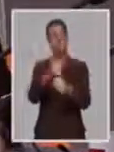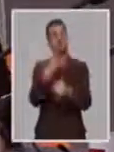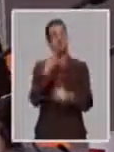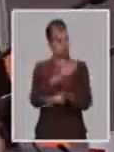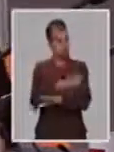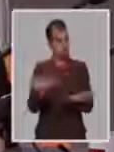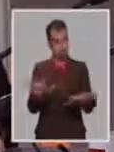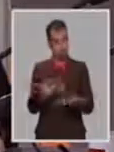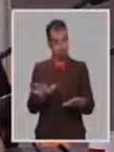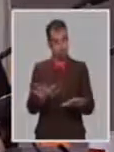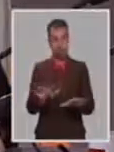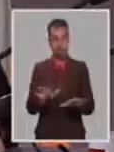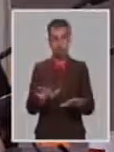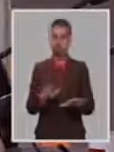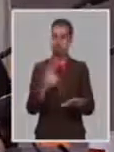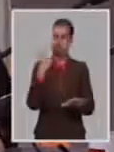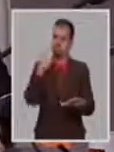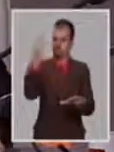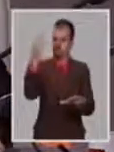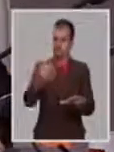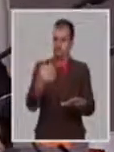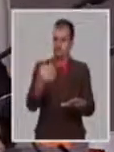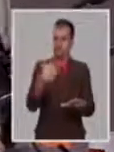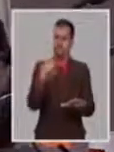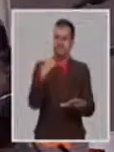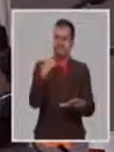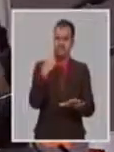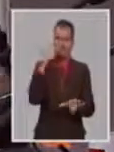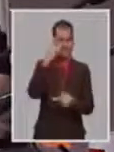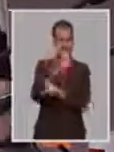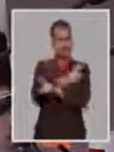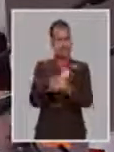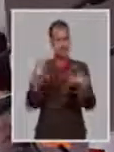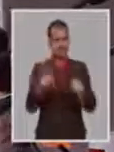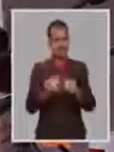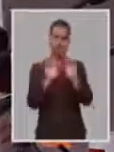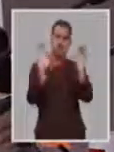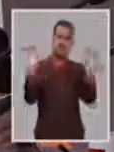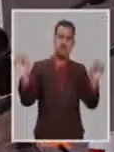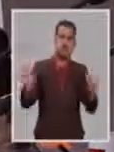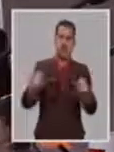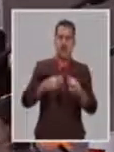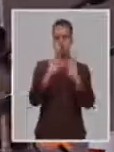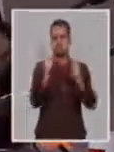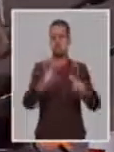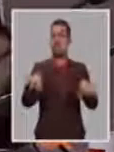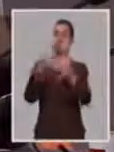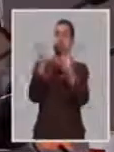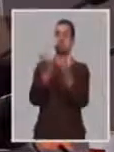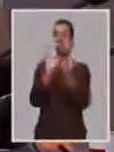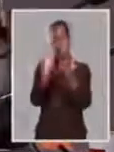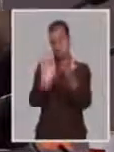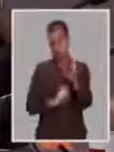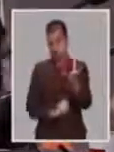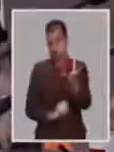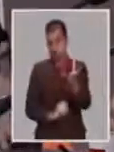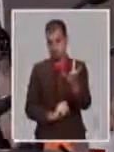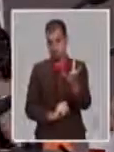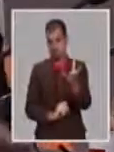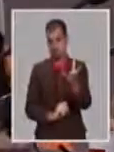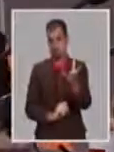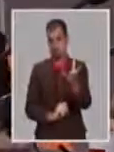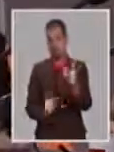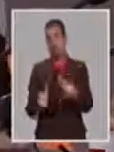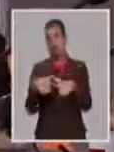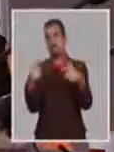es evidente, pues va teniendo presencia en las revistas científicas, pero también en los medios de comunicación del mundo y también en los medios de